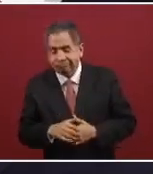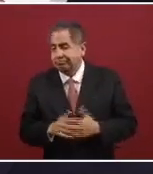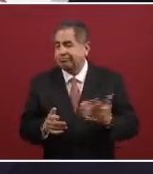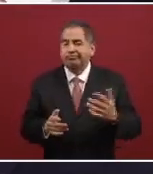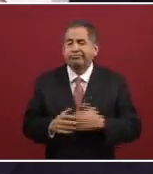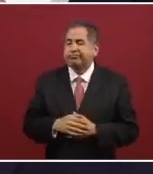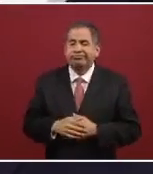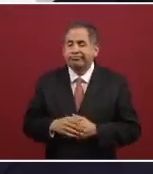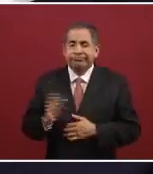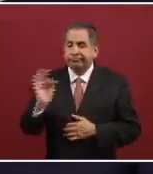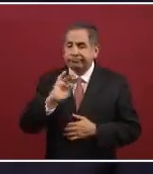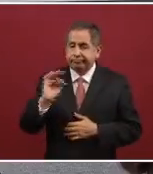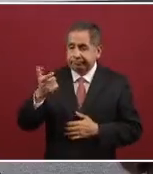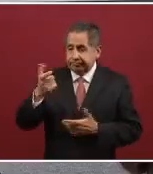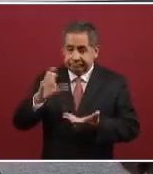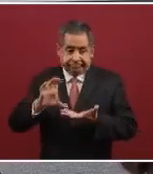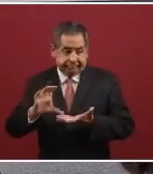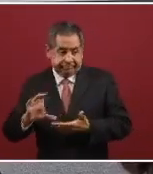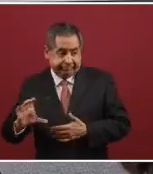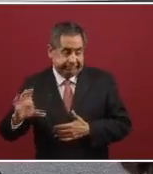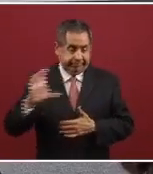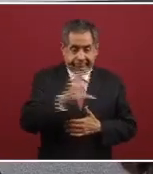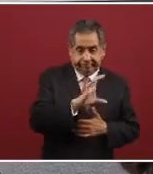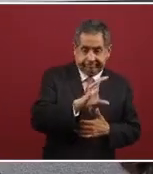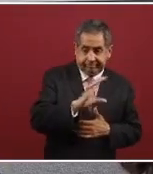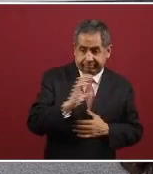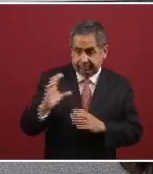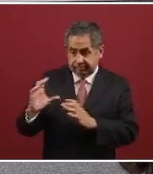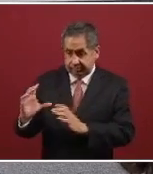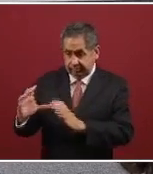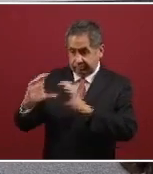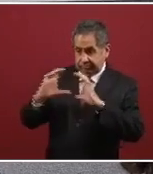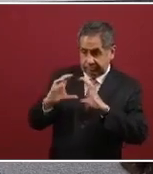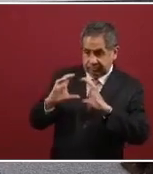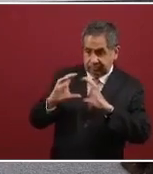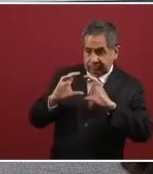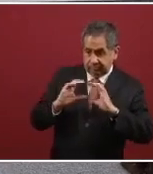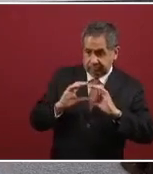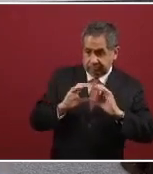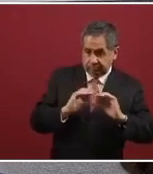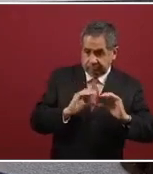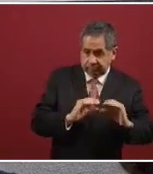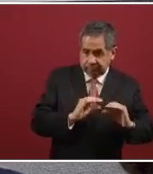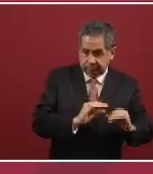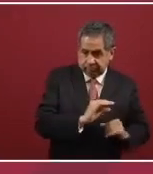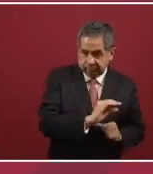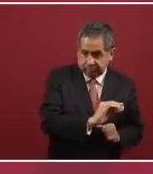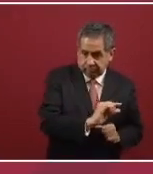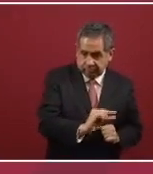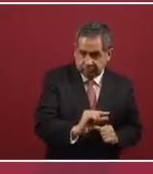se envía el recurso por todas las instancias, no llega,